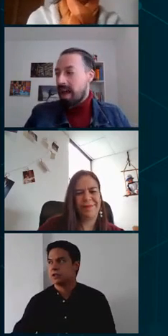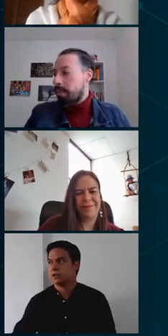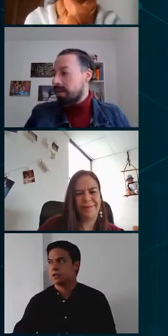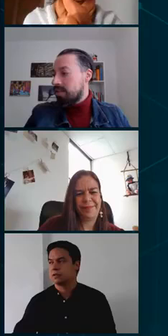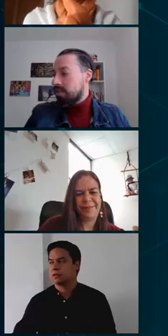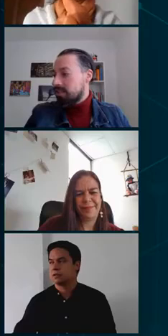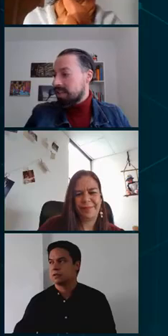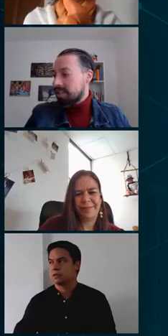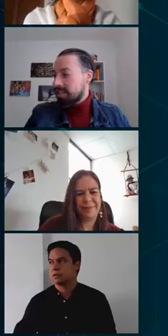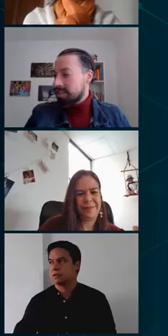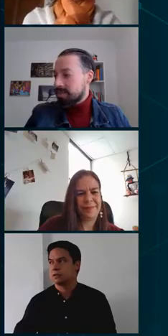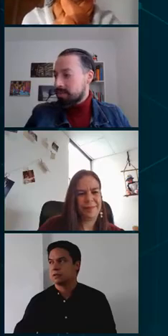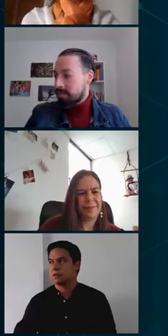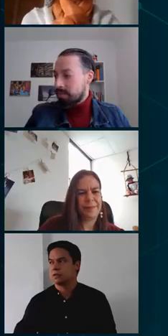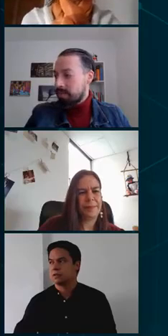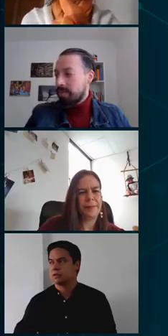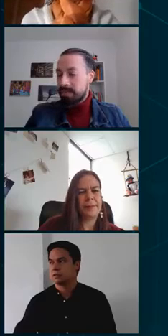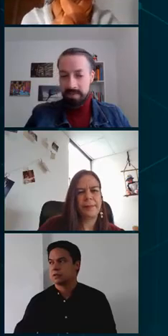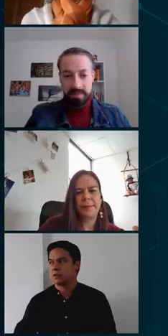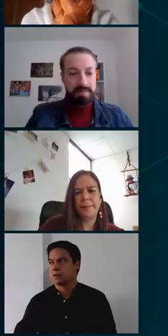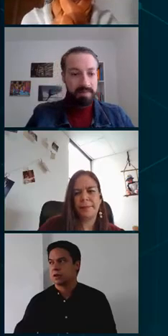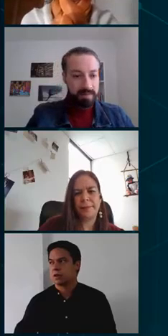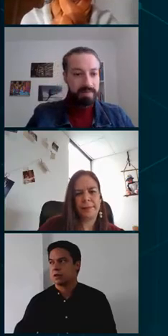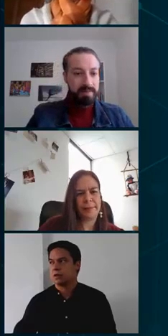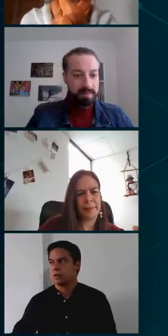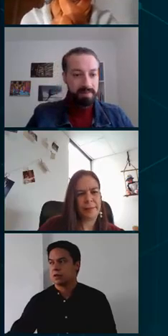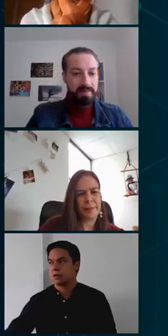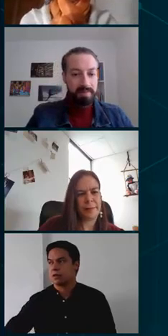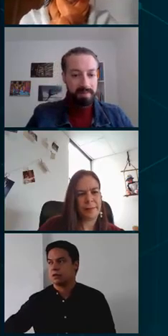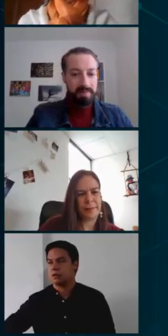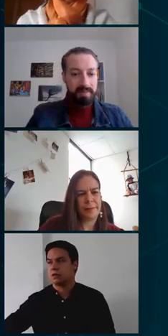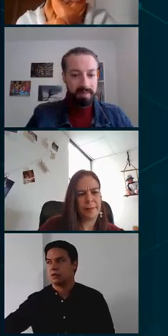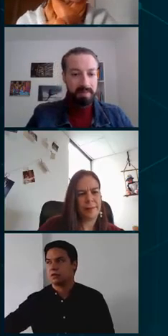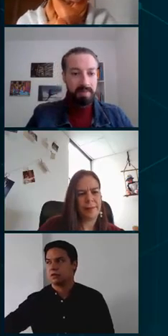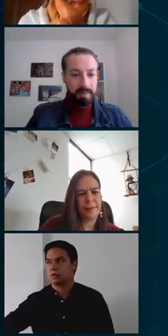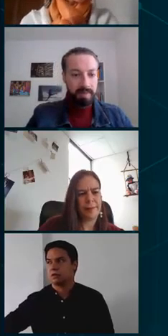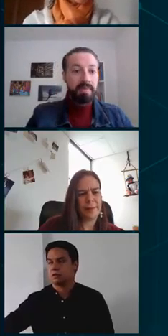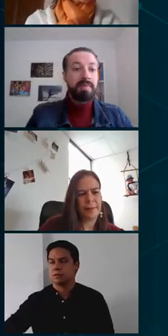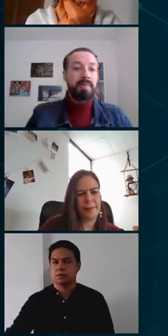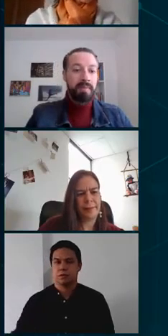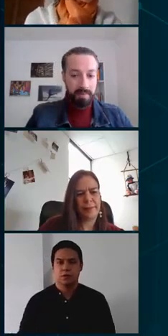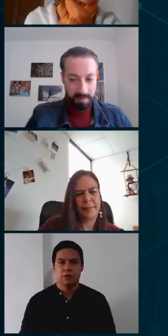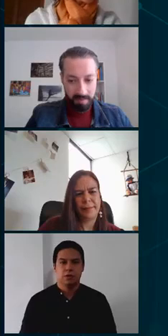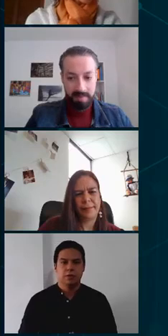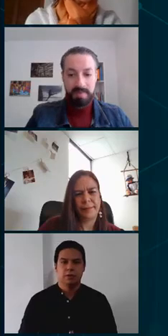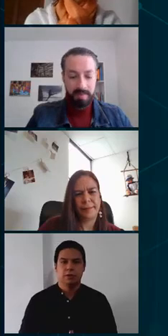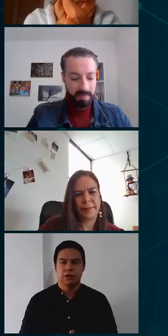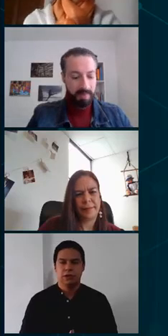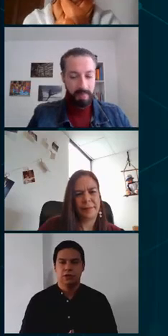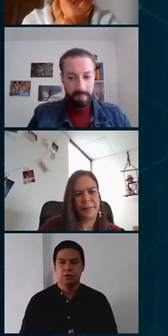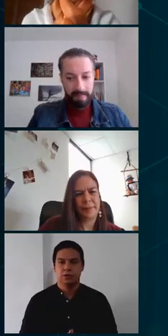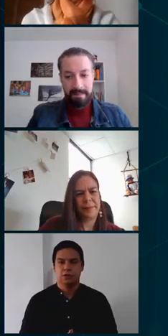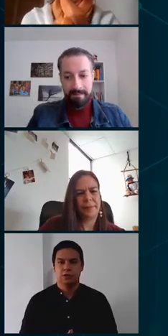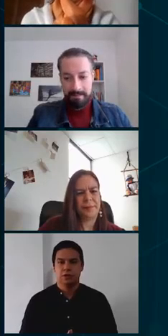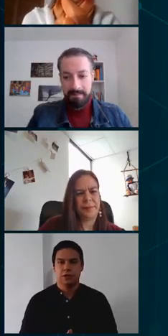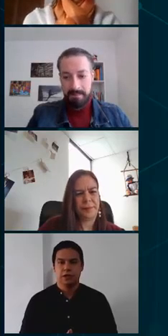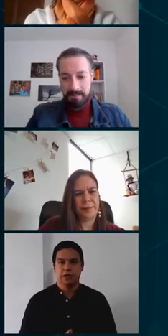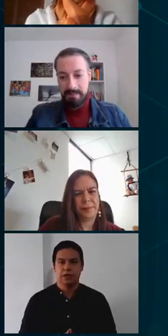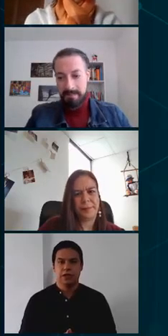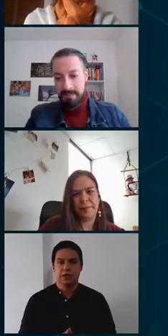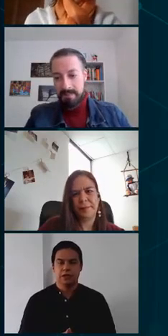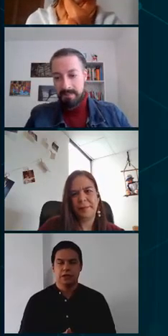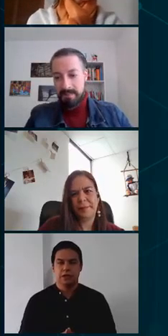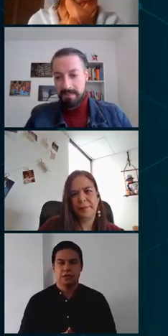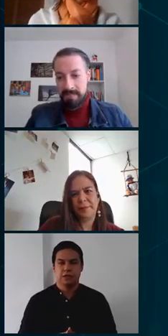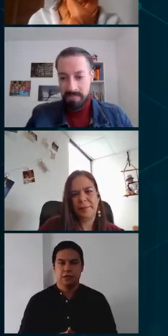María tiene hambre. Claro, entonces, y sería un lugar, entonces dentro de las ideas, el lugar seguro para almorzar, ¿no? Uh-huh. ¿Cómo sería ese lugar seguro